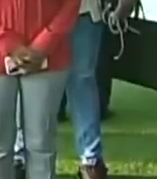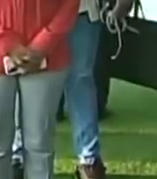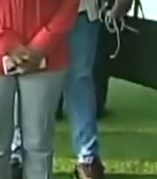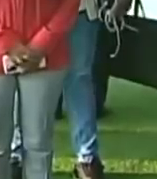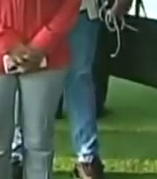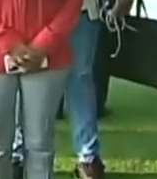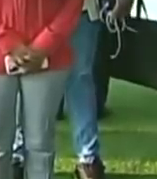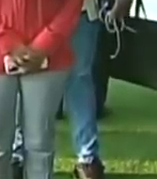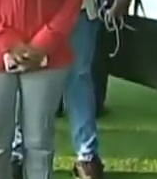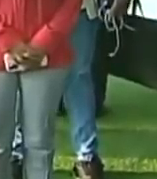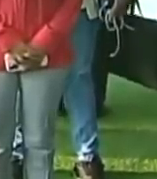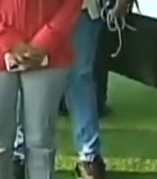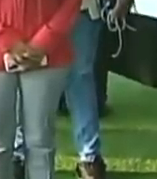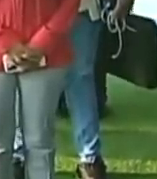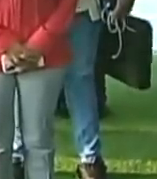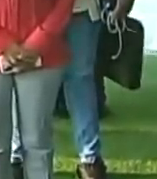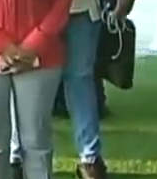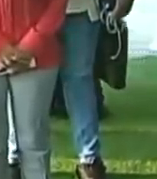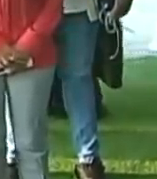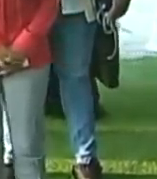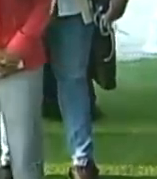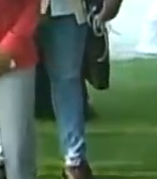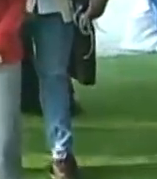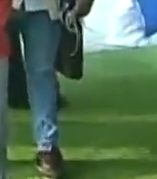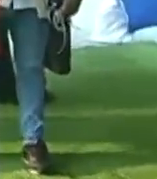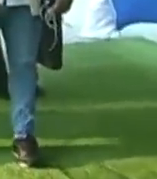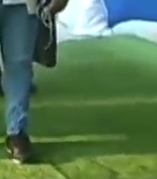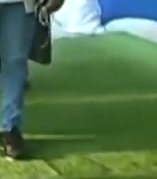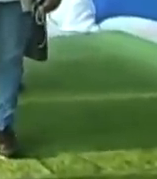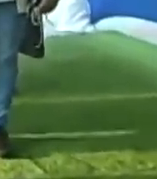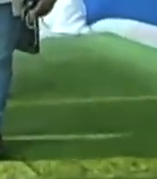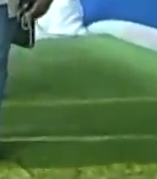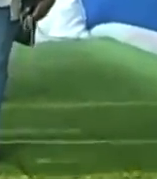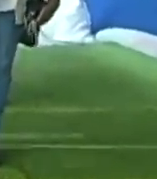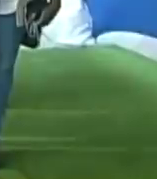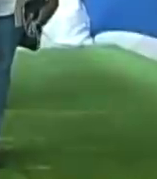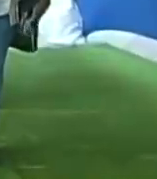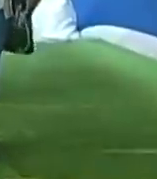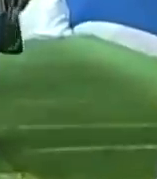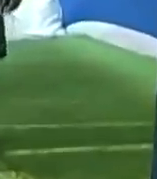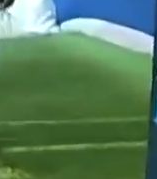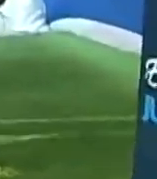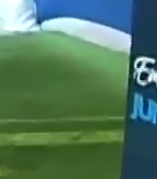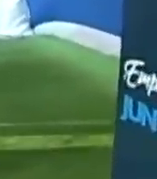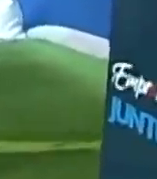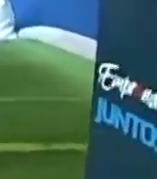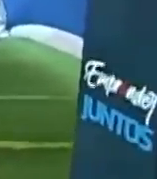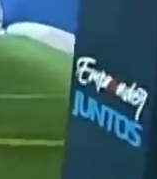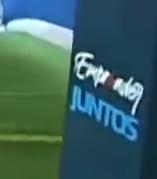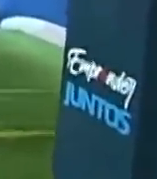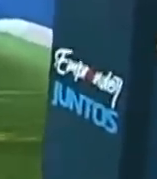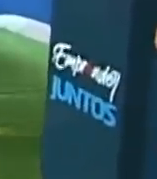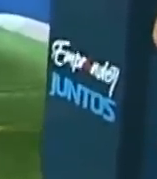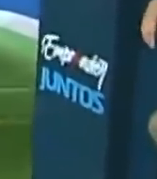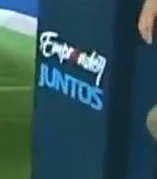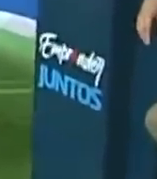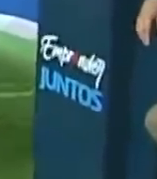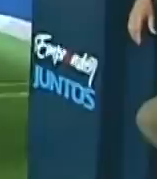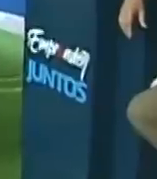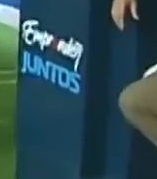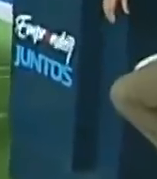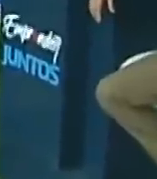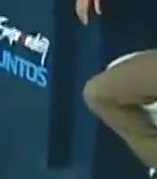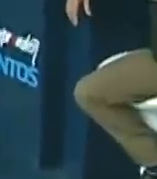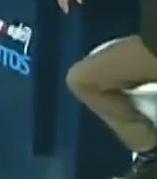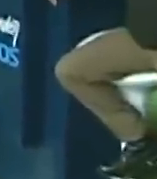Emprendedores y las emprendedoras. Aquí estamos en las 4F, Ricardo Sánchez y el equipo de trabajo,